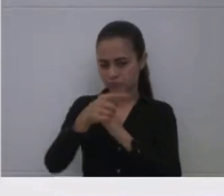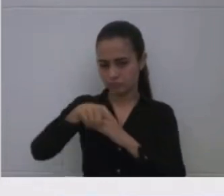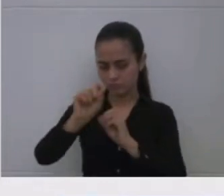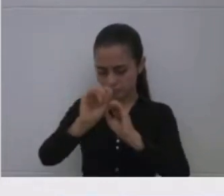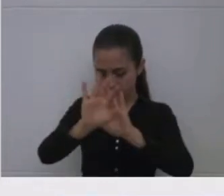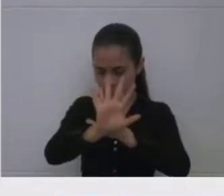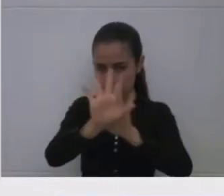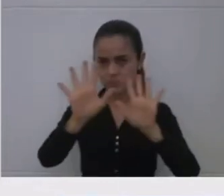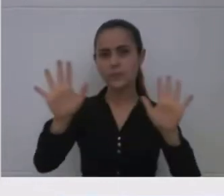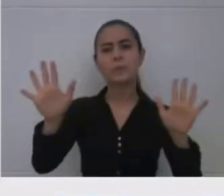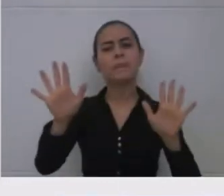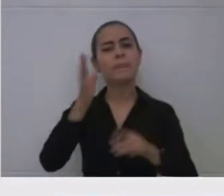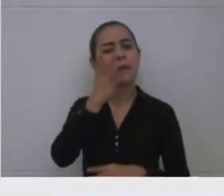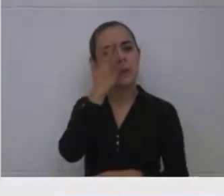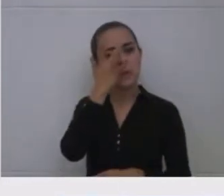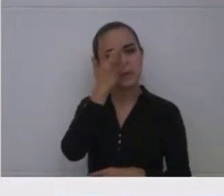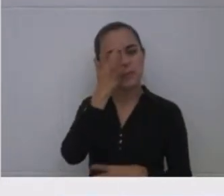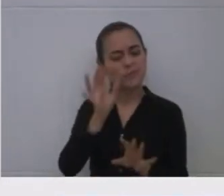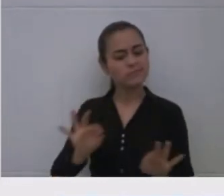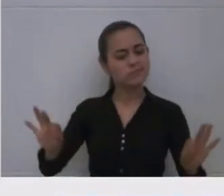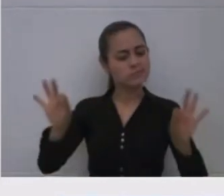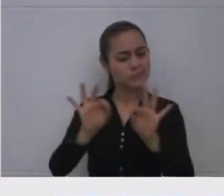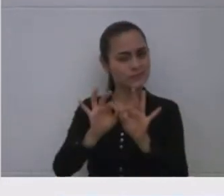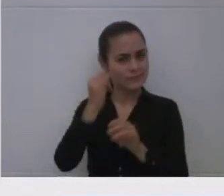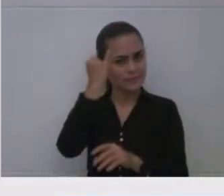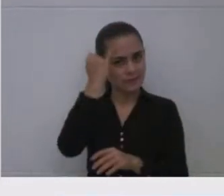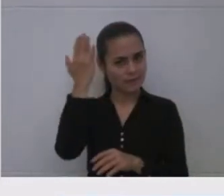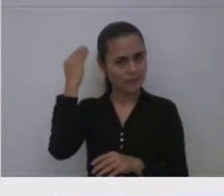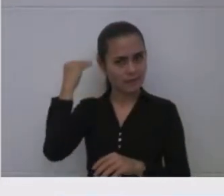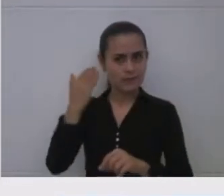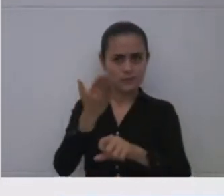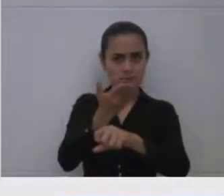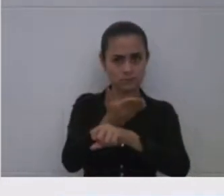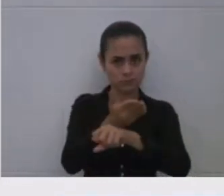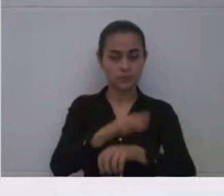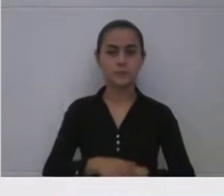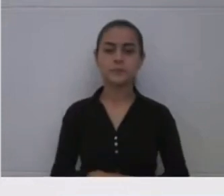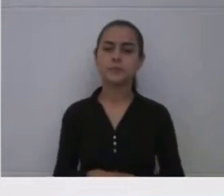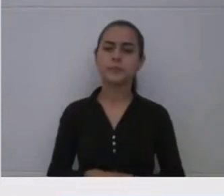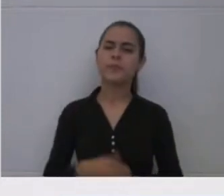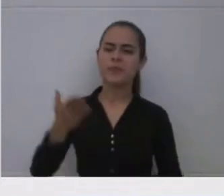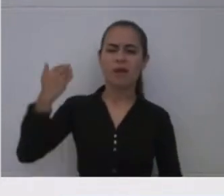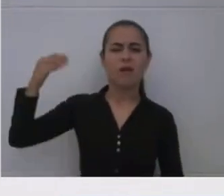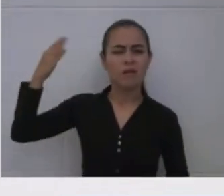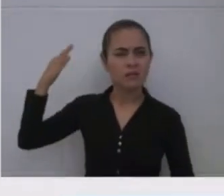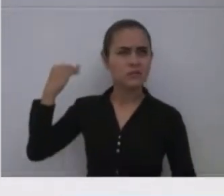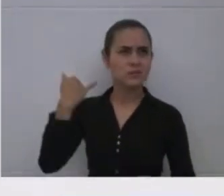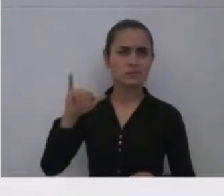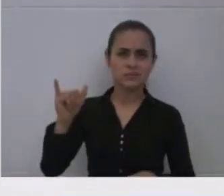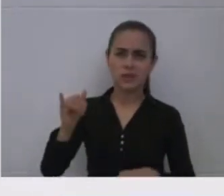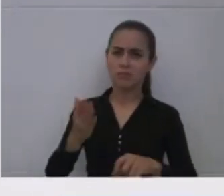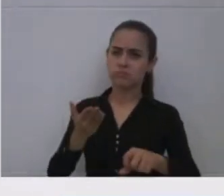les voy a dar un ejemplo de por qué esto es importante. Nosotros hemos presentado innumerables denuncias a los